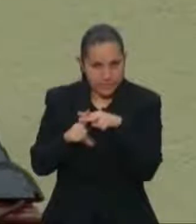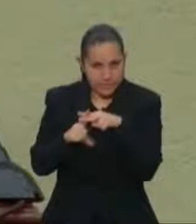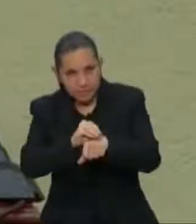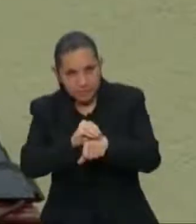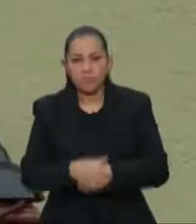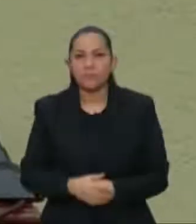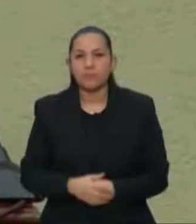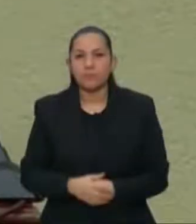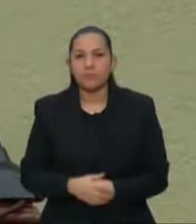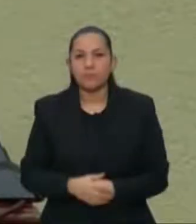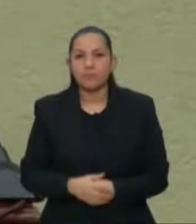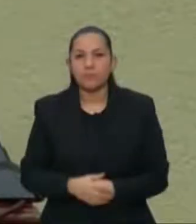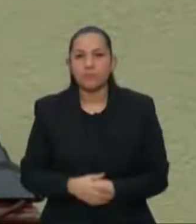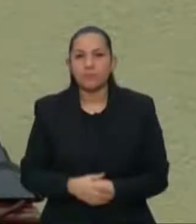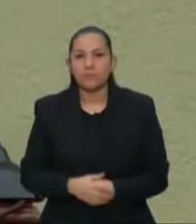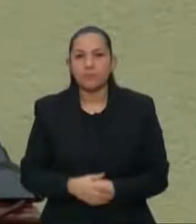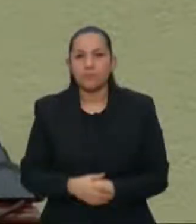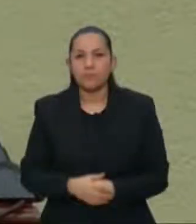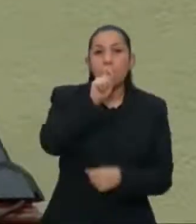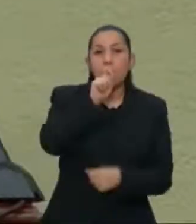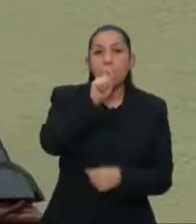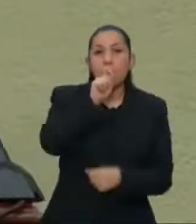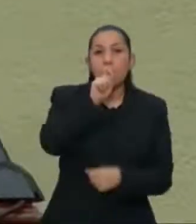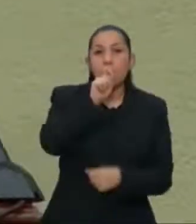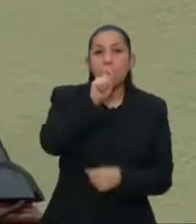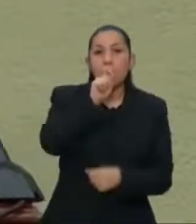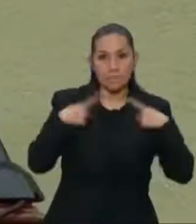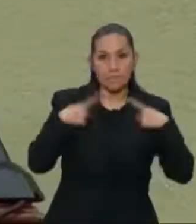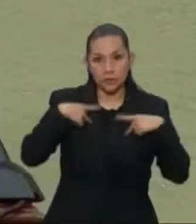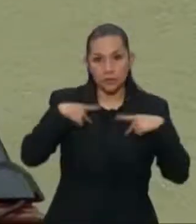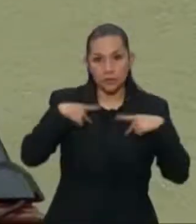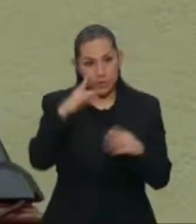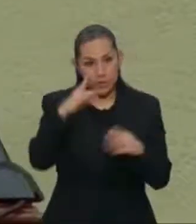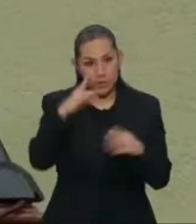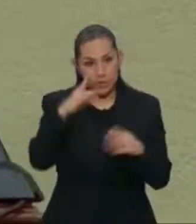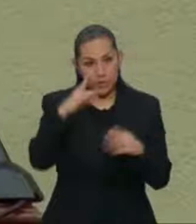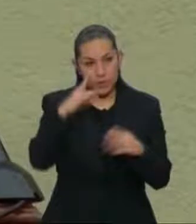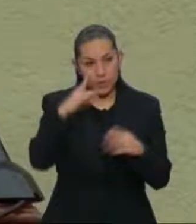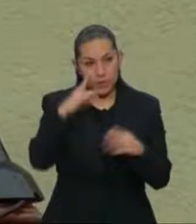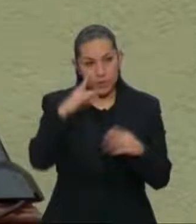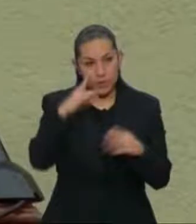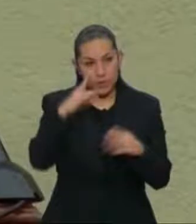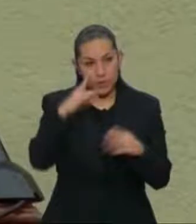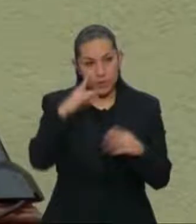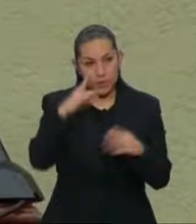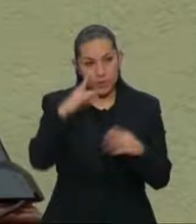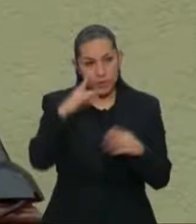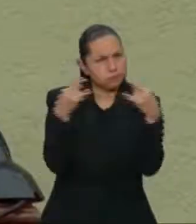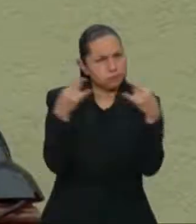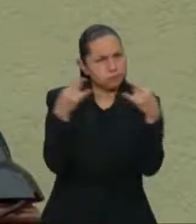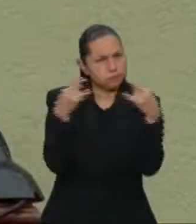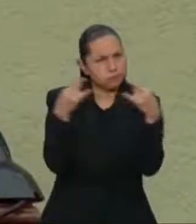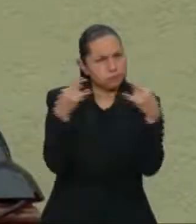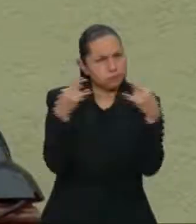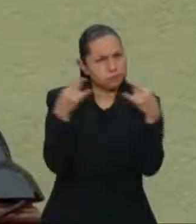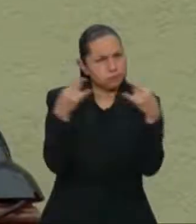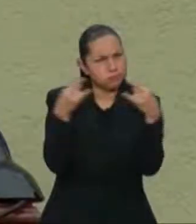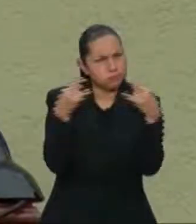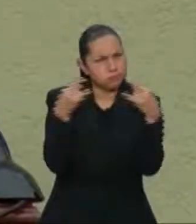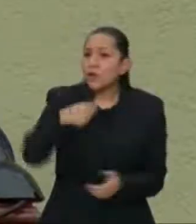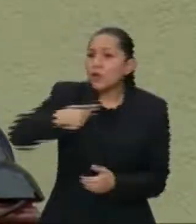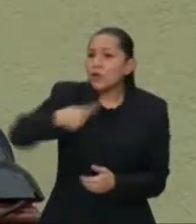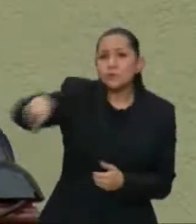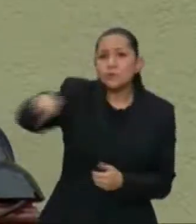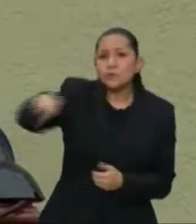día histórico para el futuro de la democracia mexicana la jornada electoral es el día en el que la ciudadanía en condiciones de absoluta